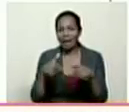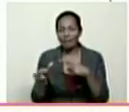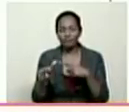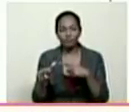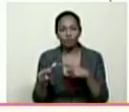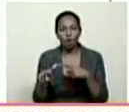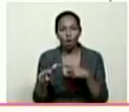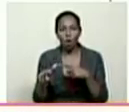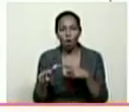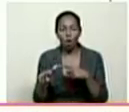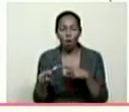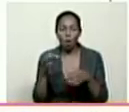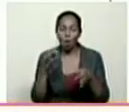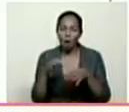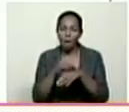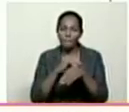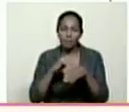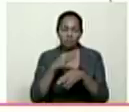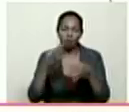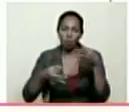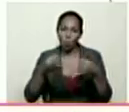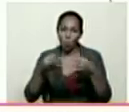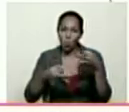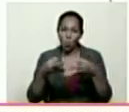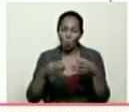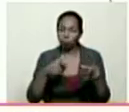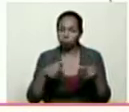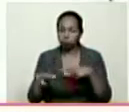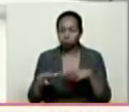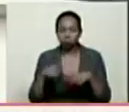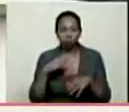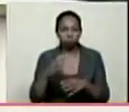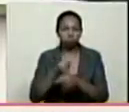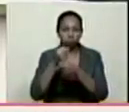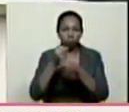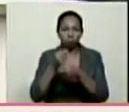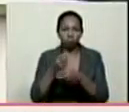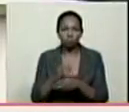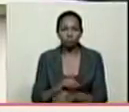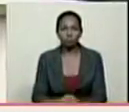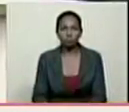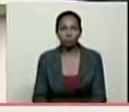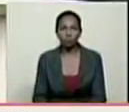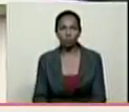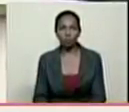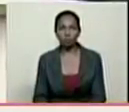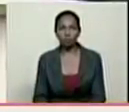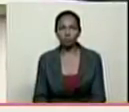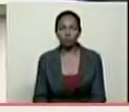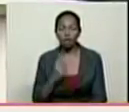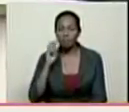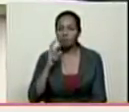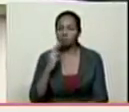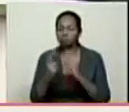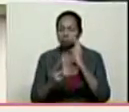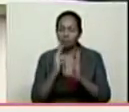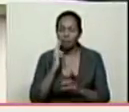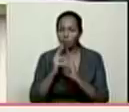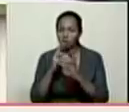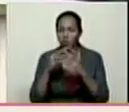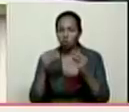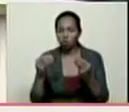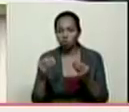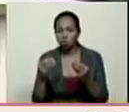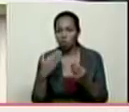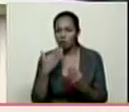imputado por el Ministerio Público y en este momento ha venido respondiendo al interrogatorio